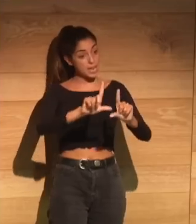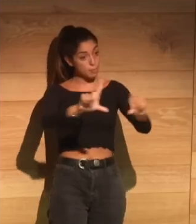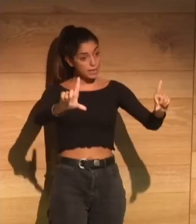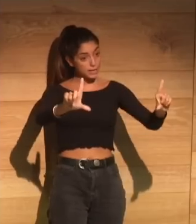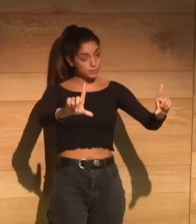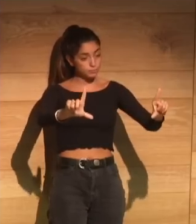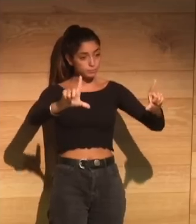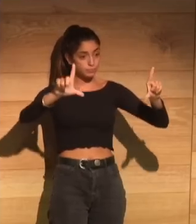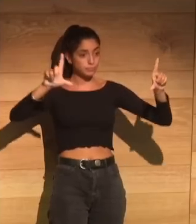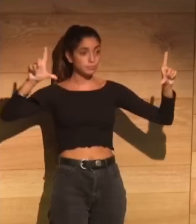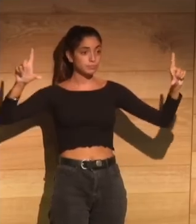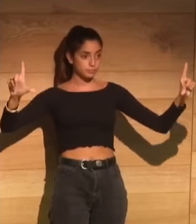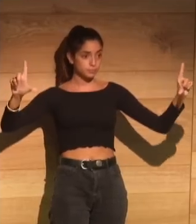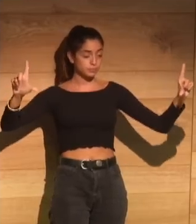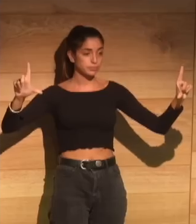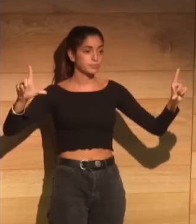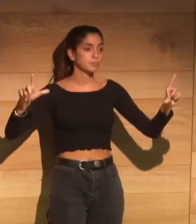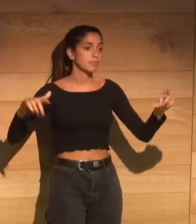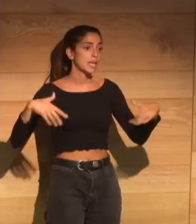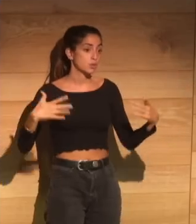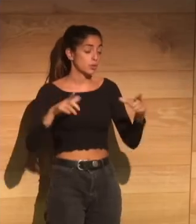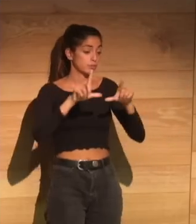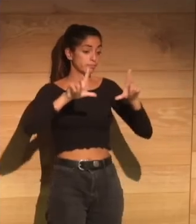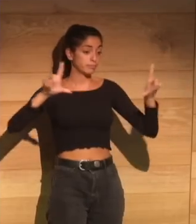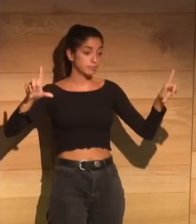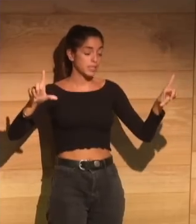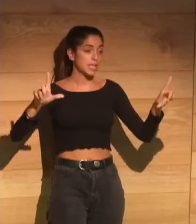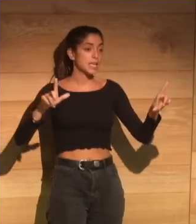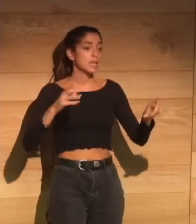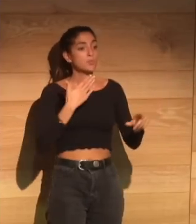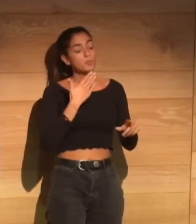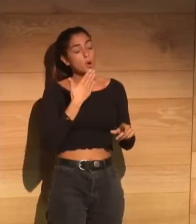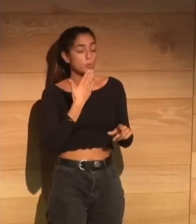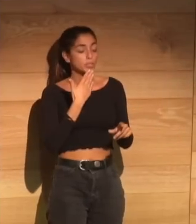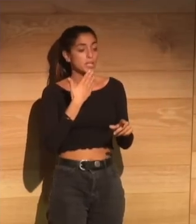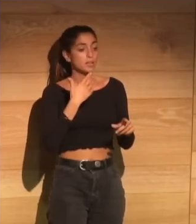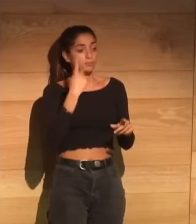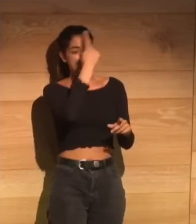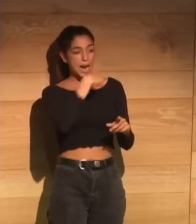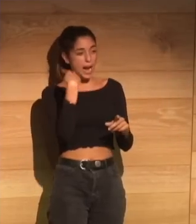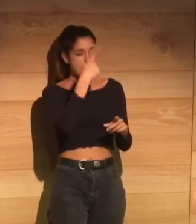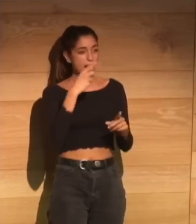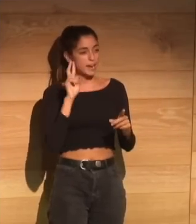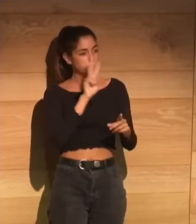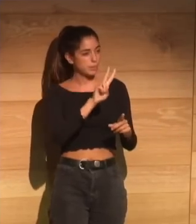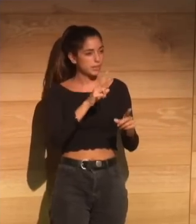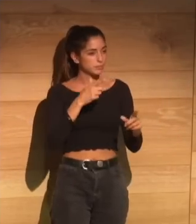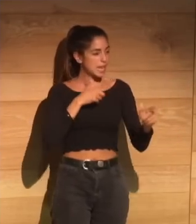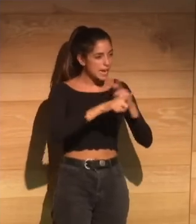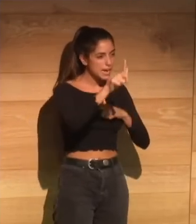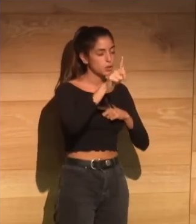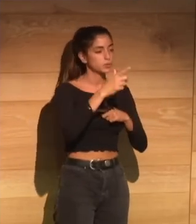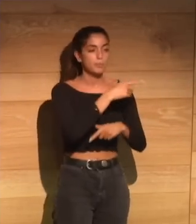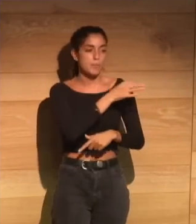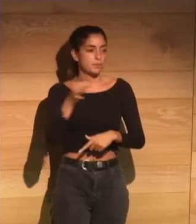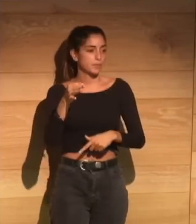consiguen ampliar, atraer de tal manera que puedes ver un rostro que está ahí lejísimos. Pájaros sería, también, para ver los pájaros. Eso será la combinación de un